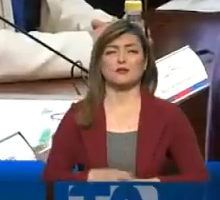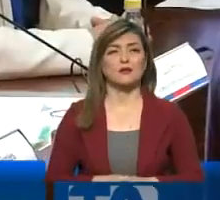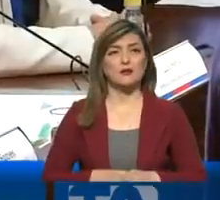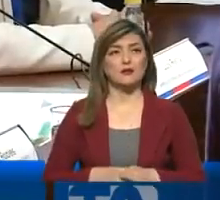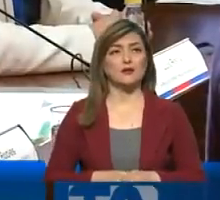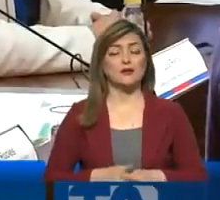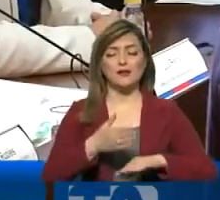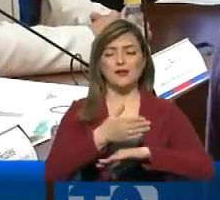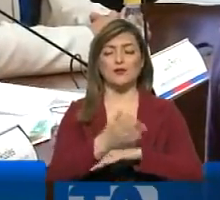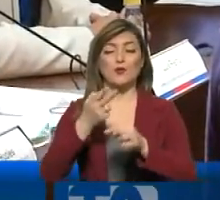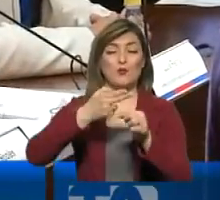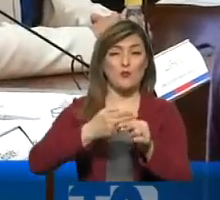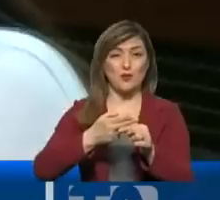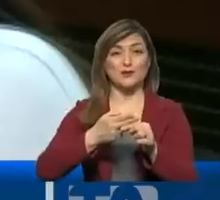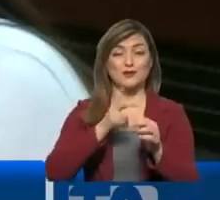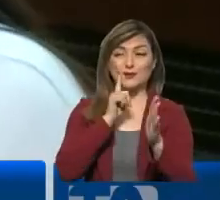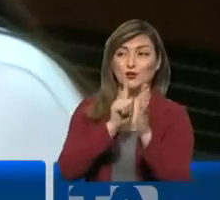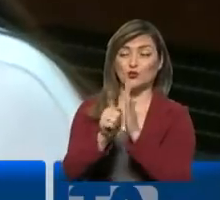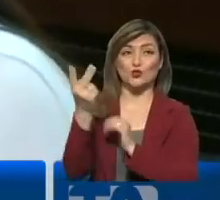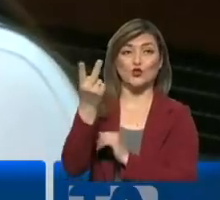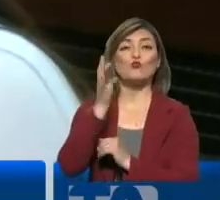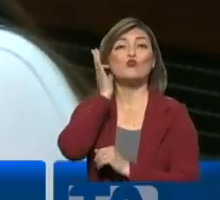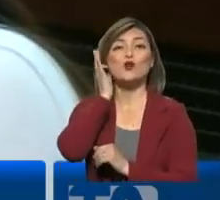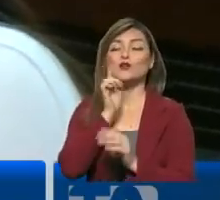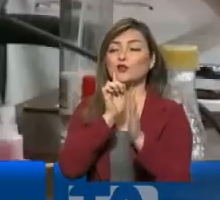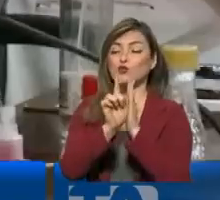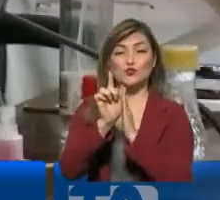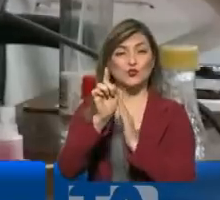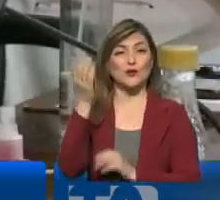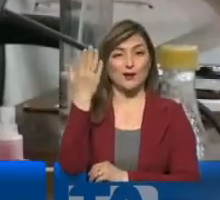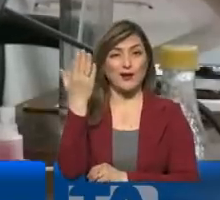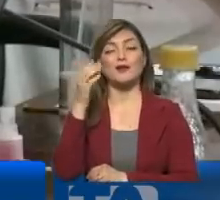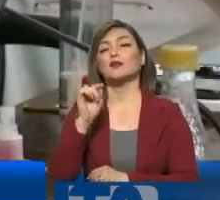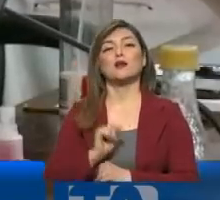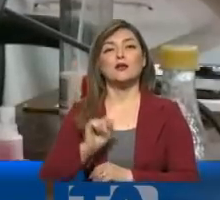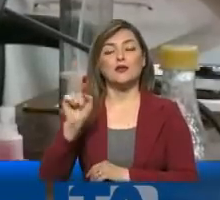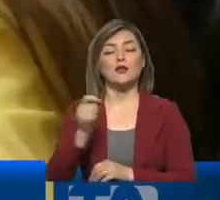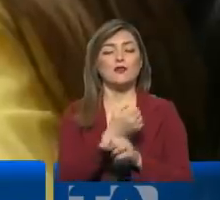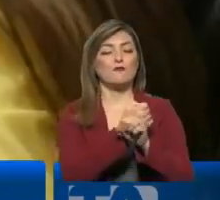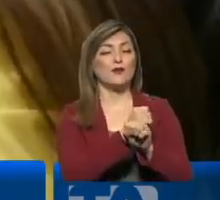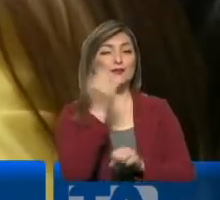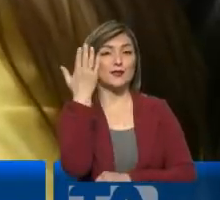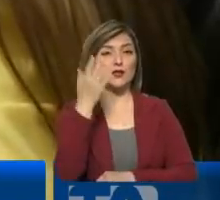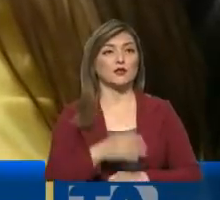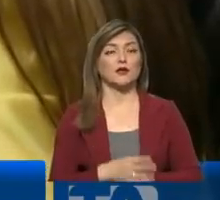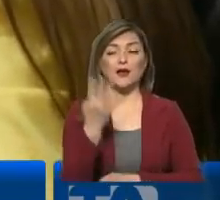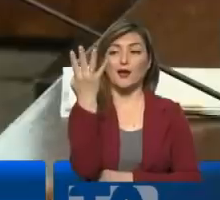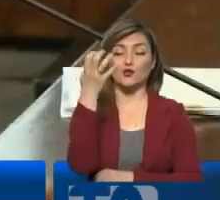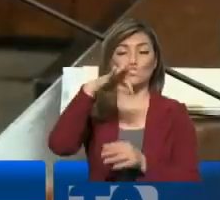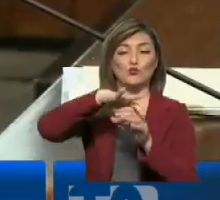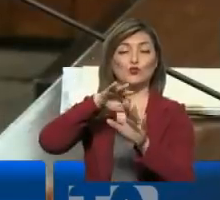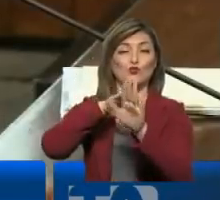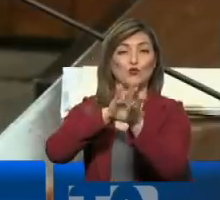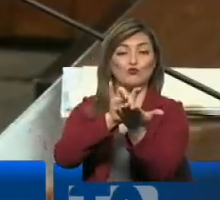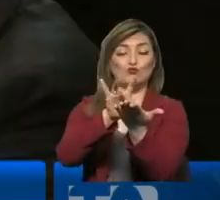de Yunda y los 21 concejales, la votación quedó de la siguiente manera: 14 votos a favor de la remoción,